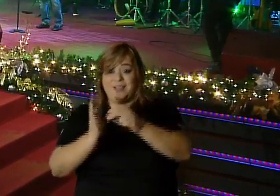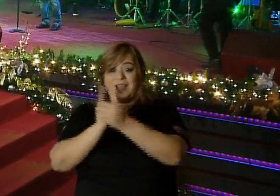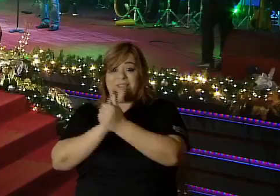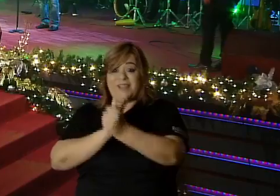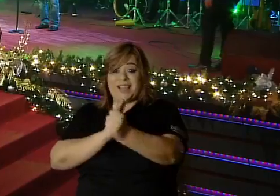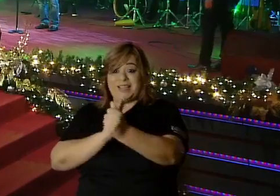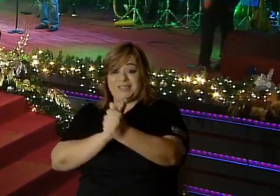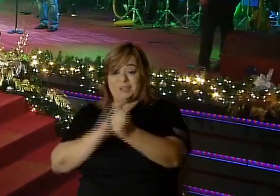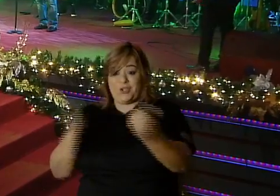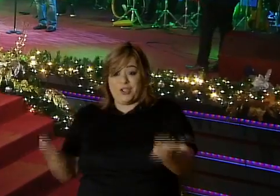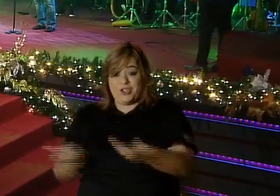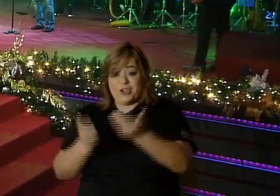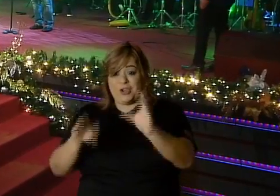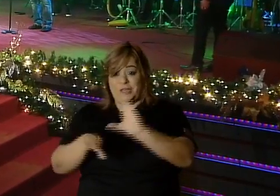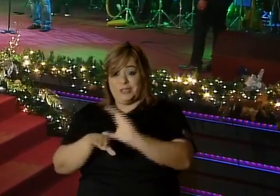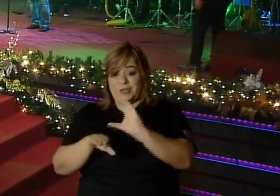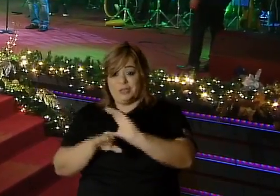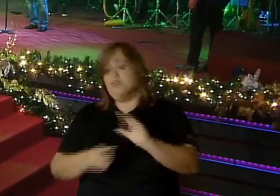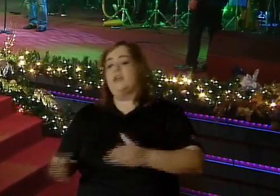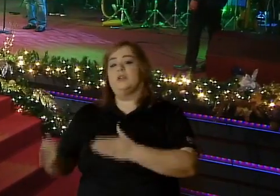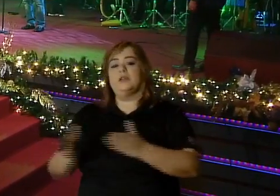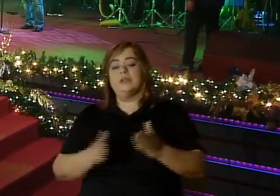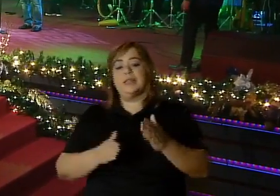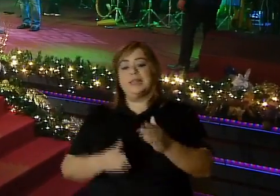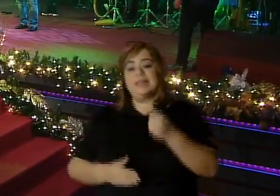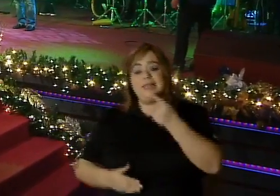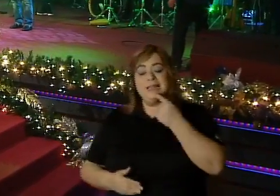senda, que mucho hay. Dice, plena sacra.